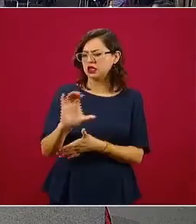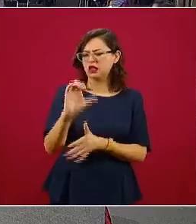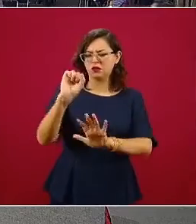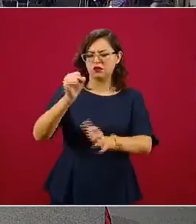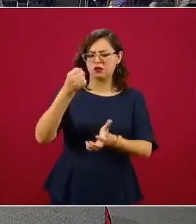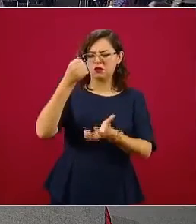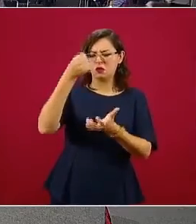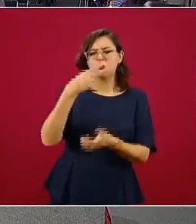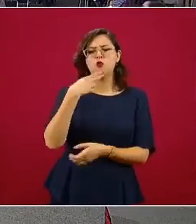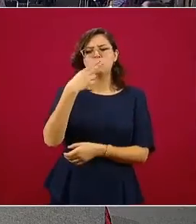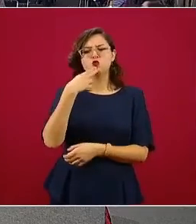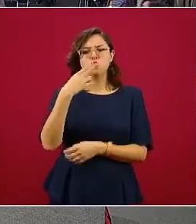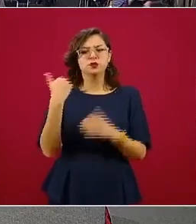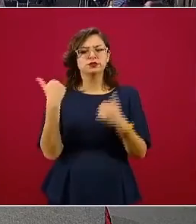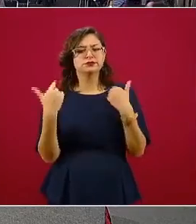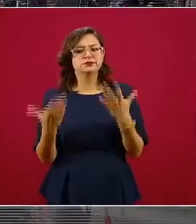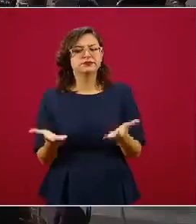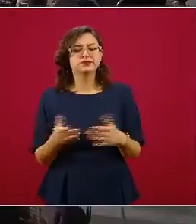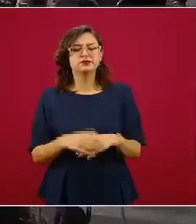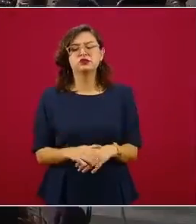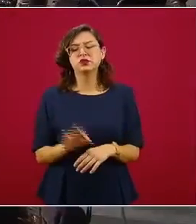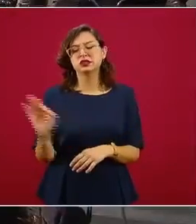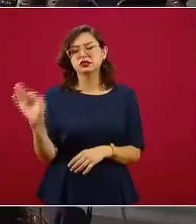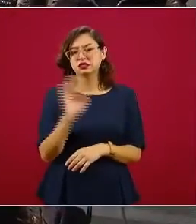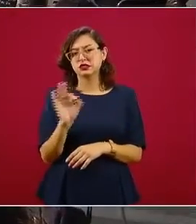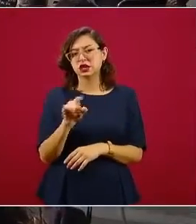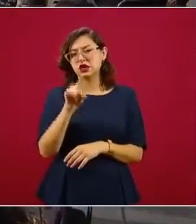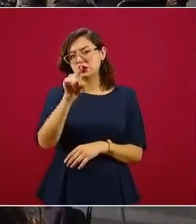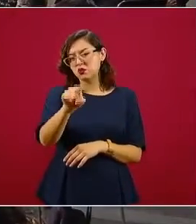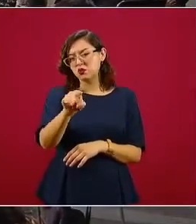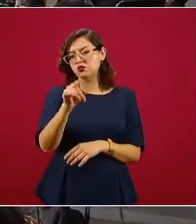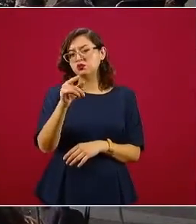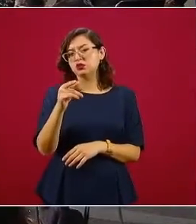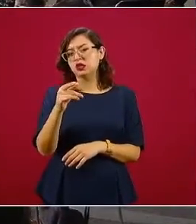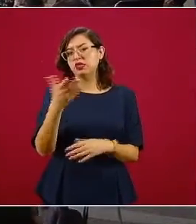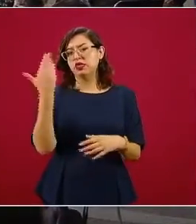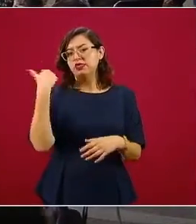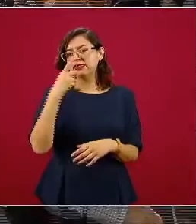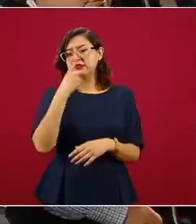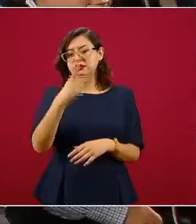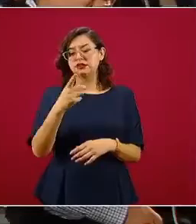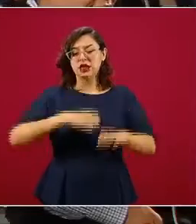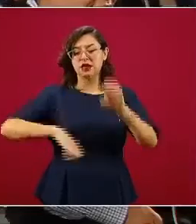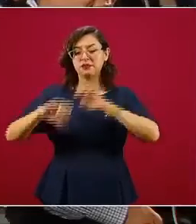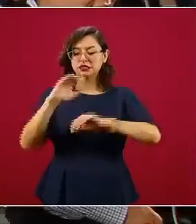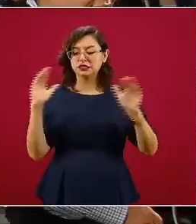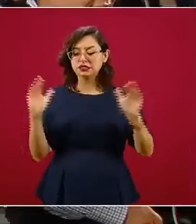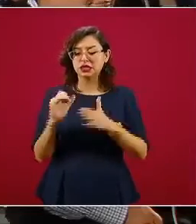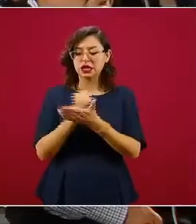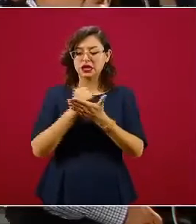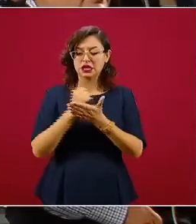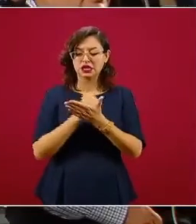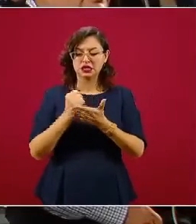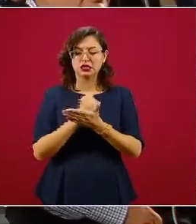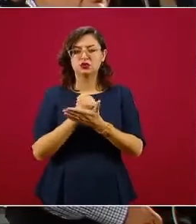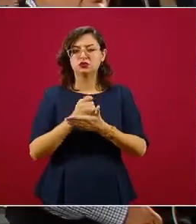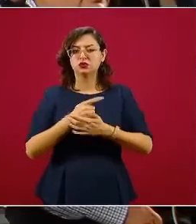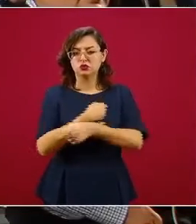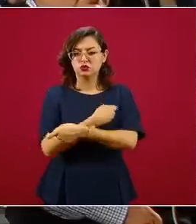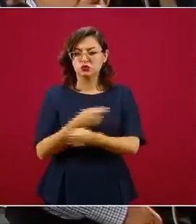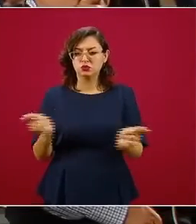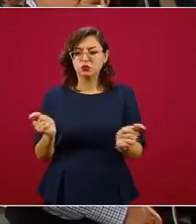aquí que una posibilidad era para ampliar el tema de los créditos hacia las pequeñas empresas, pero incluso hay